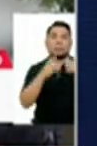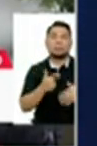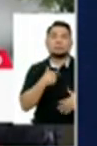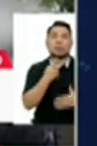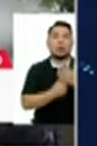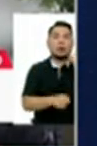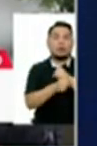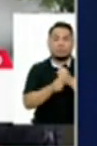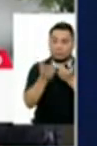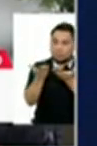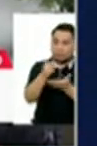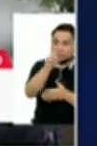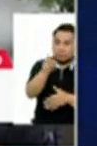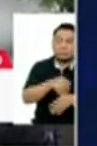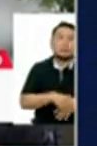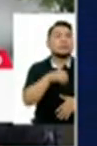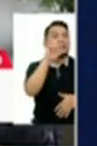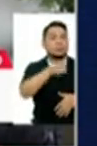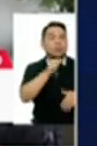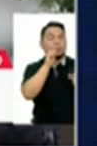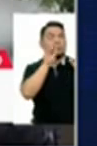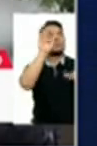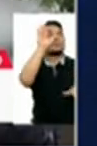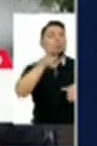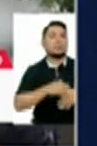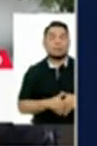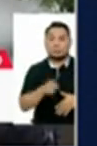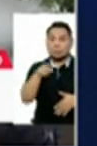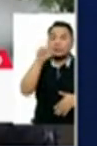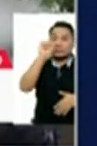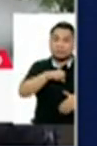escolar 2022 y vamos a escuchar qué es lo que respondió.